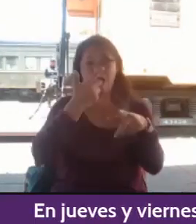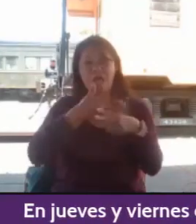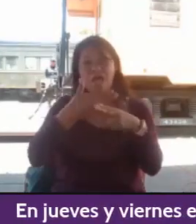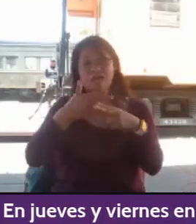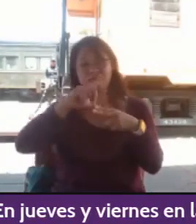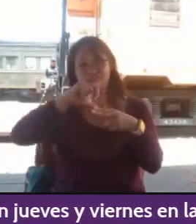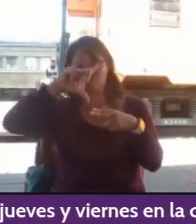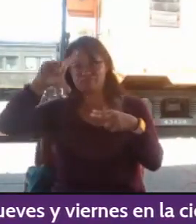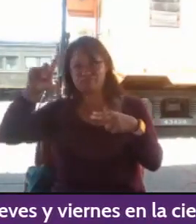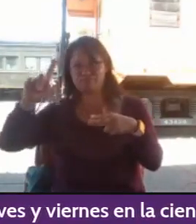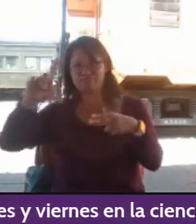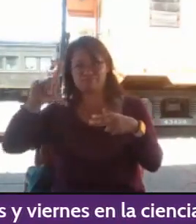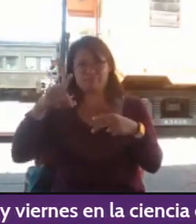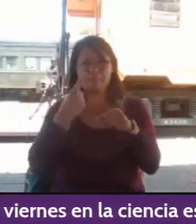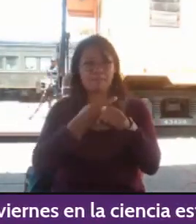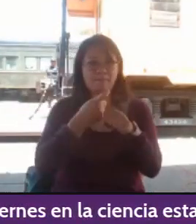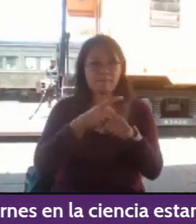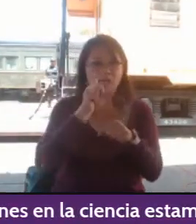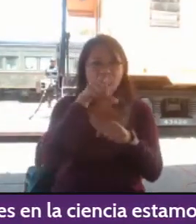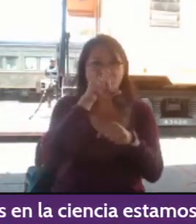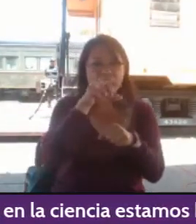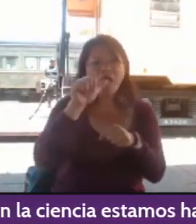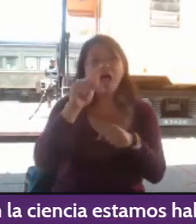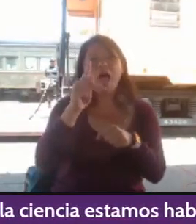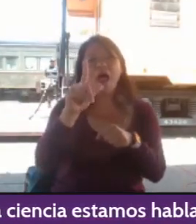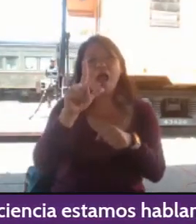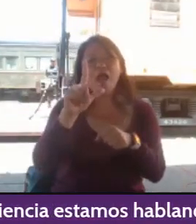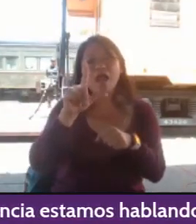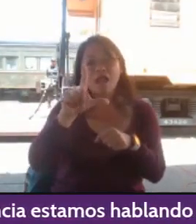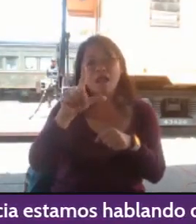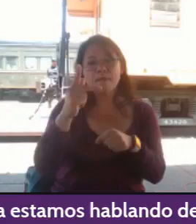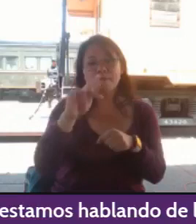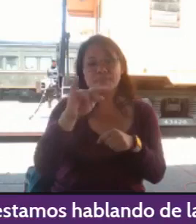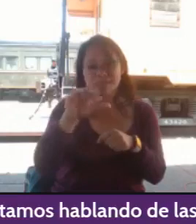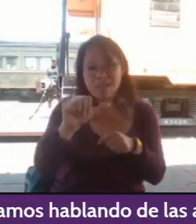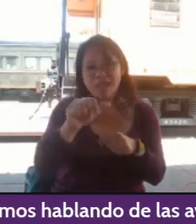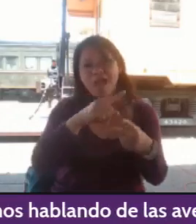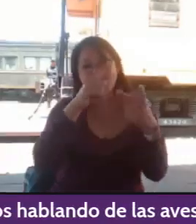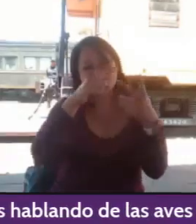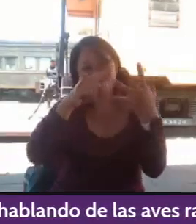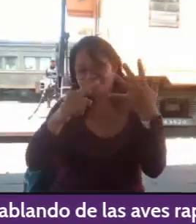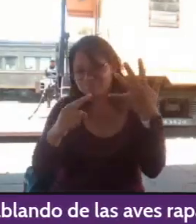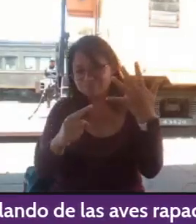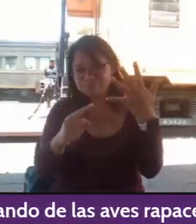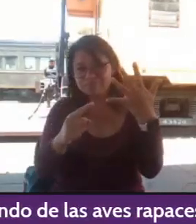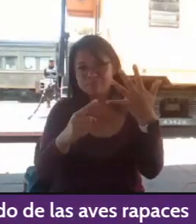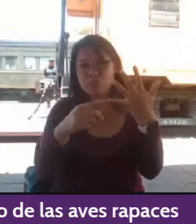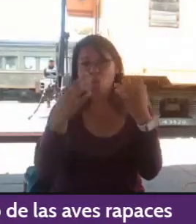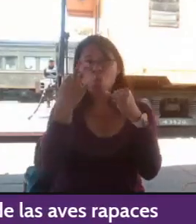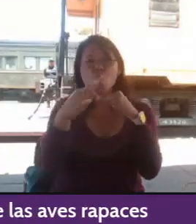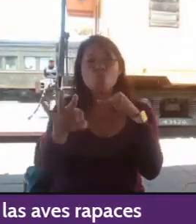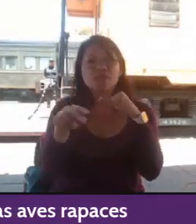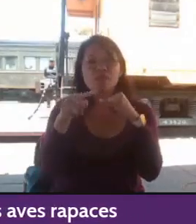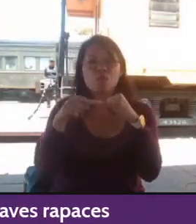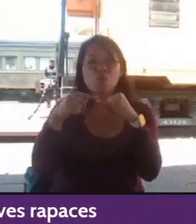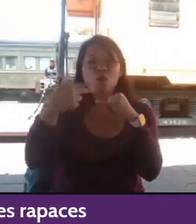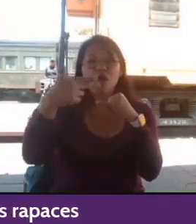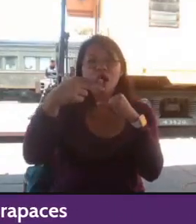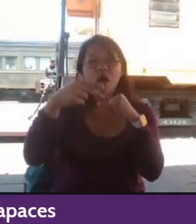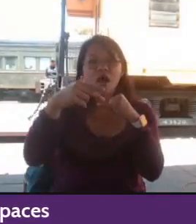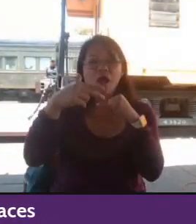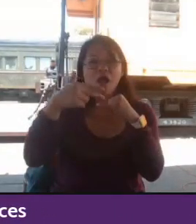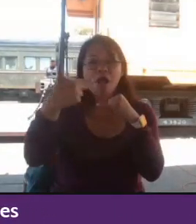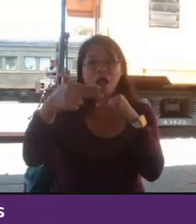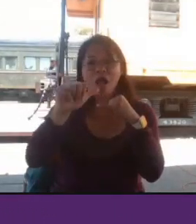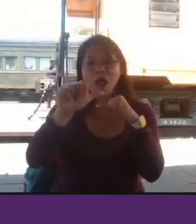tenemos el águila arpía, el águila real, el águila calva, el cóndor roja, y en penúltimo lugar entra el búho cornudo, la única